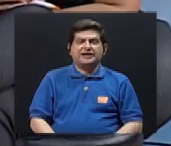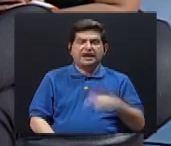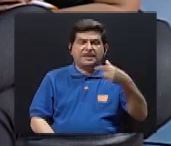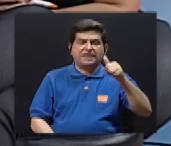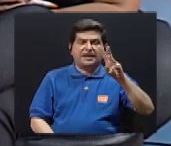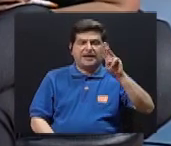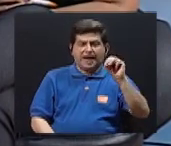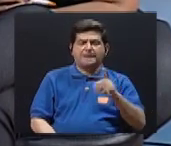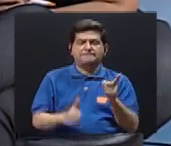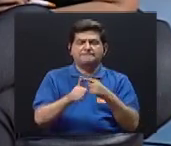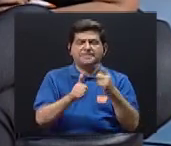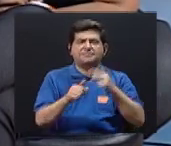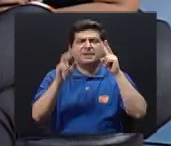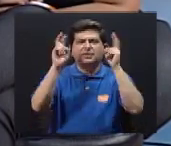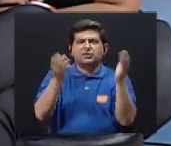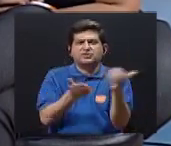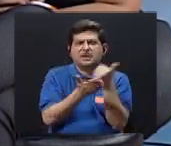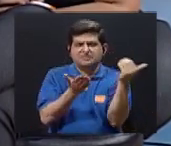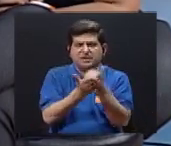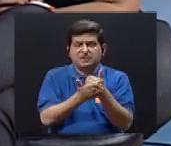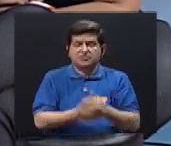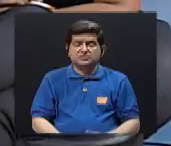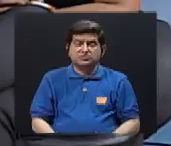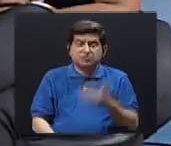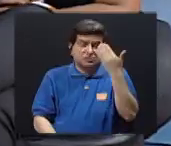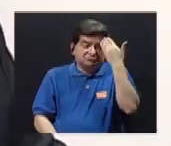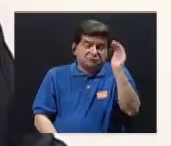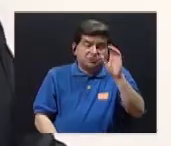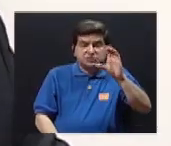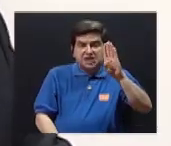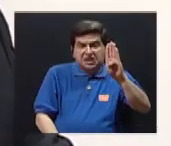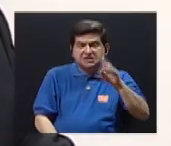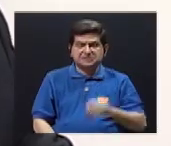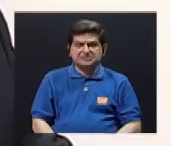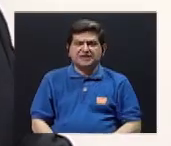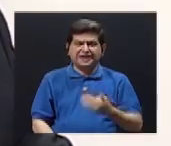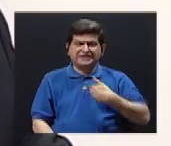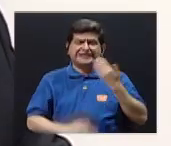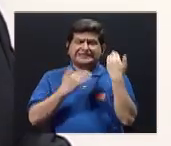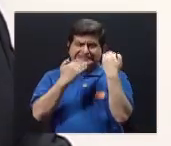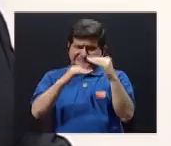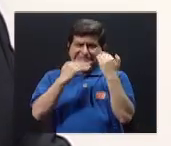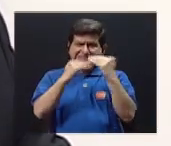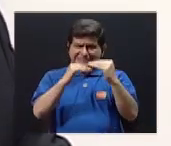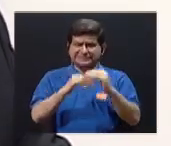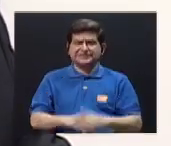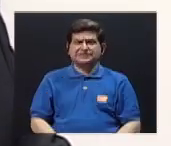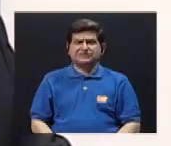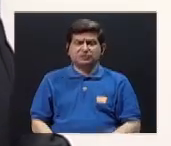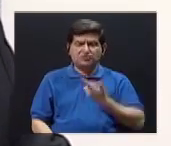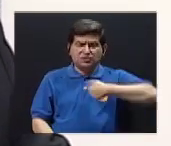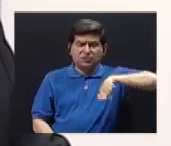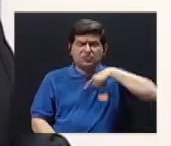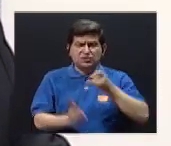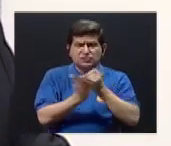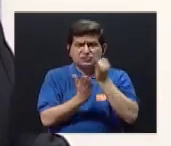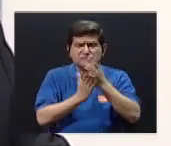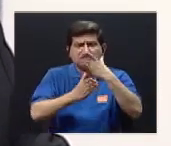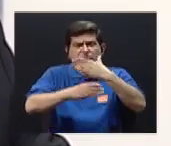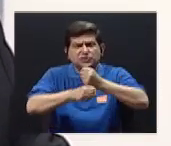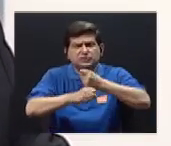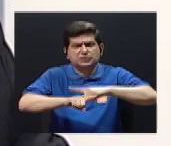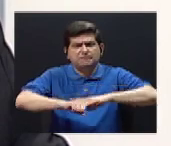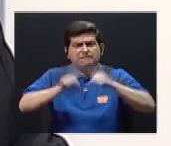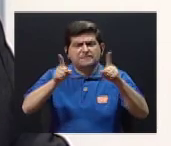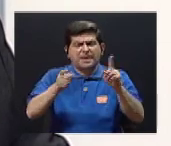Yo creo que primero por un tema de recursos, claro. No sé, Cristian, teníamos esa limitante, ¿verdad?, a la hora de realizar la investigación,